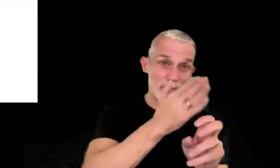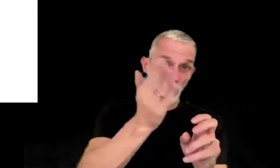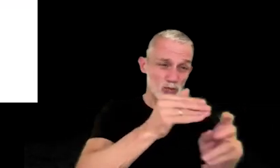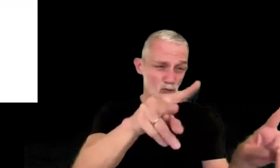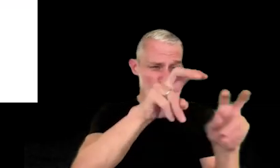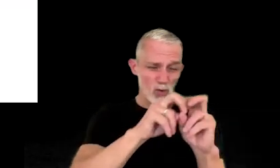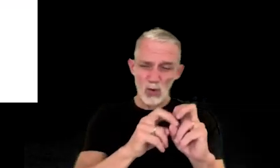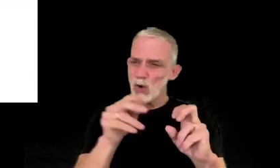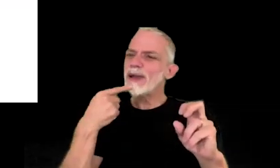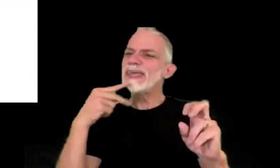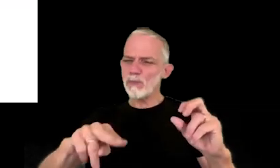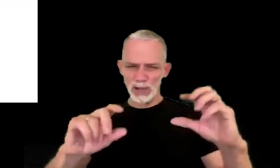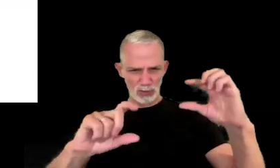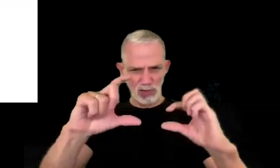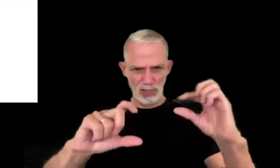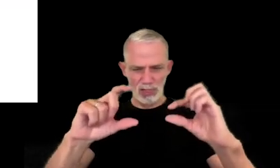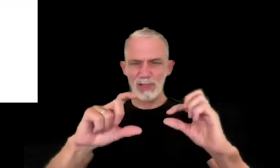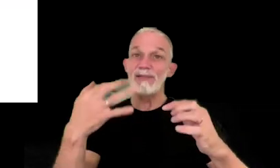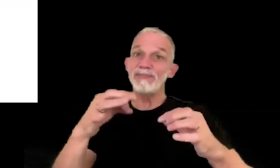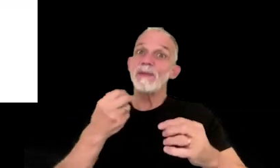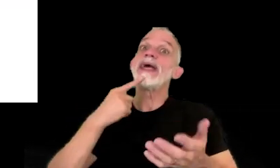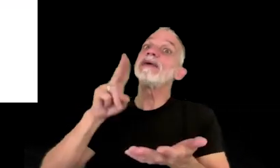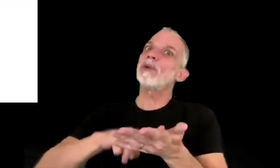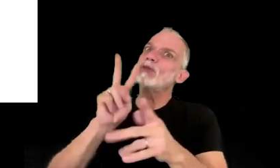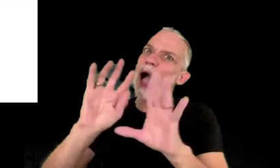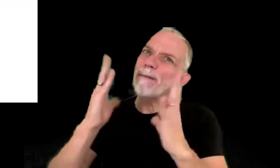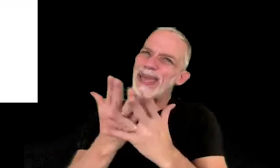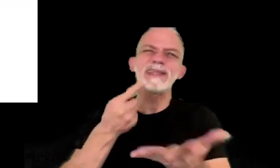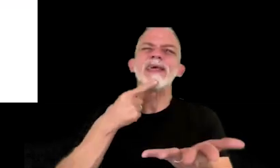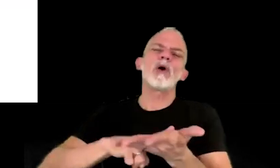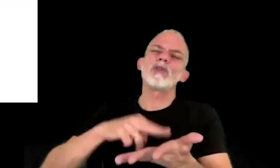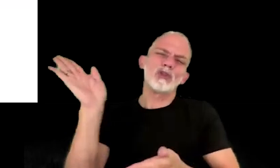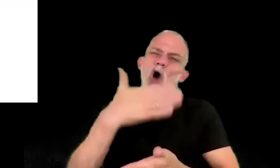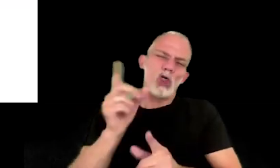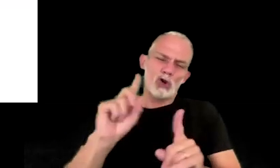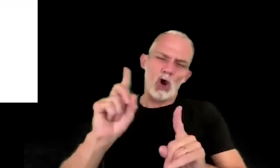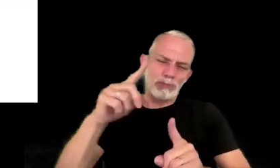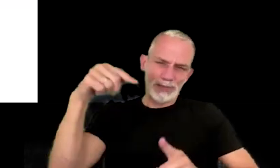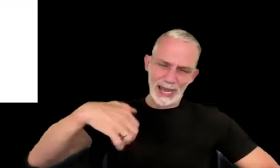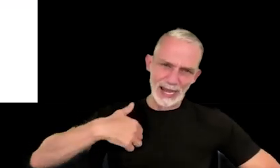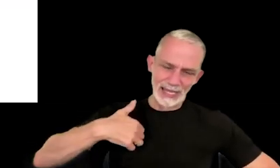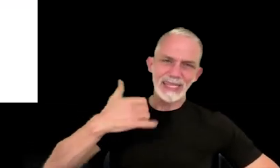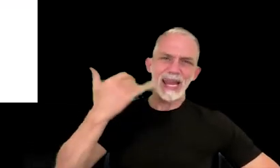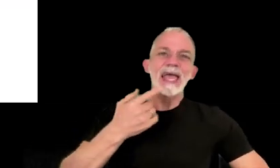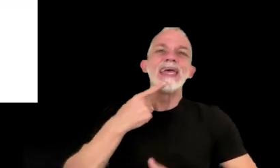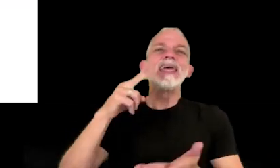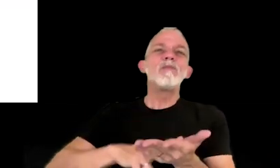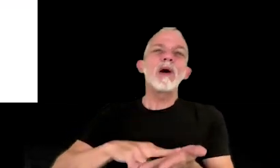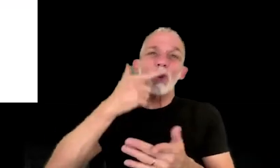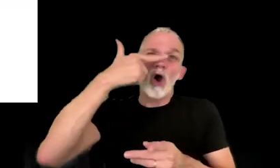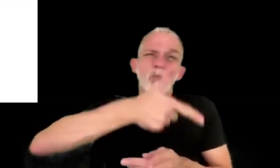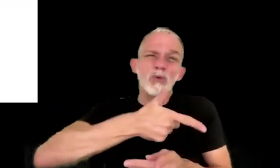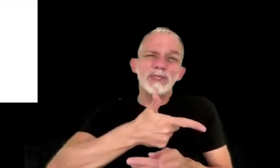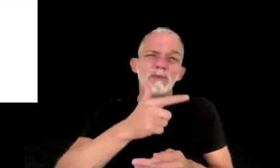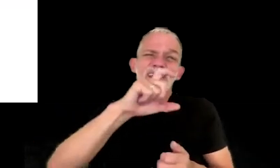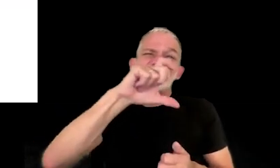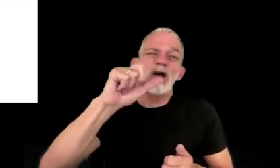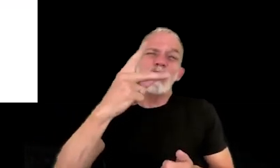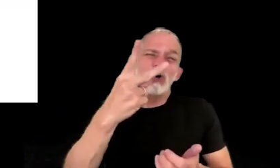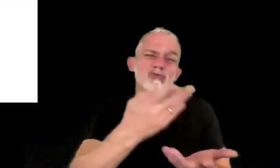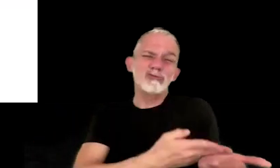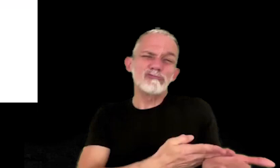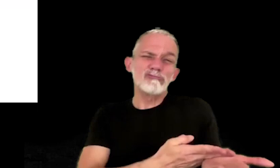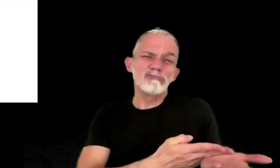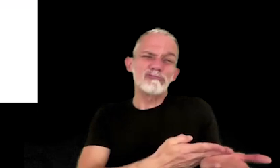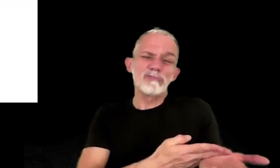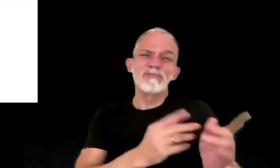siempre hay que tener cuidado en el análisis, que tiene que ser impuestos ambientales. Nosotros tenemos acá el impuesto a los combustibles y el dióxido de carbono.